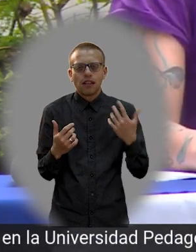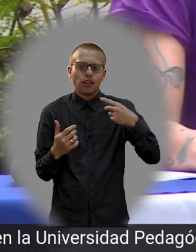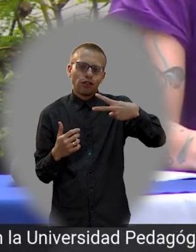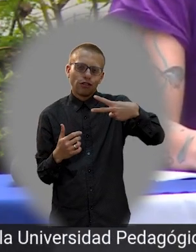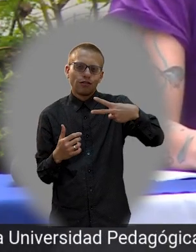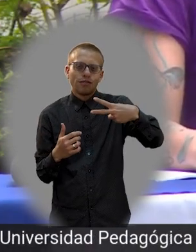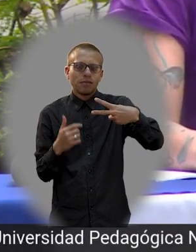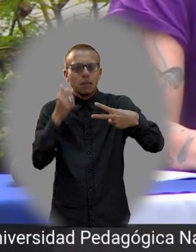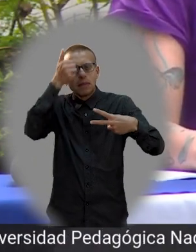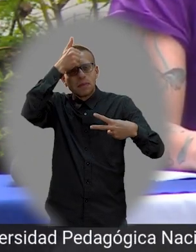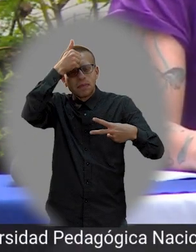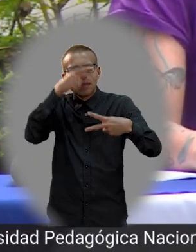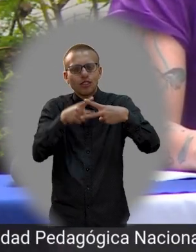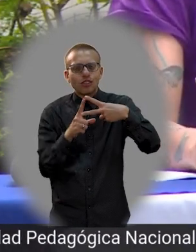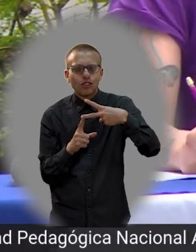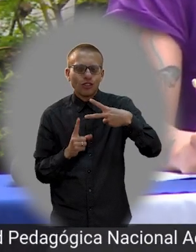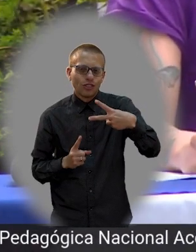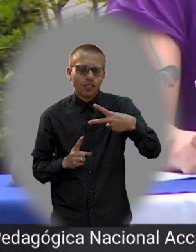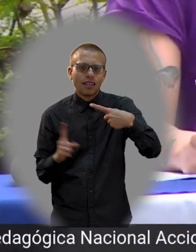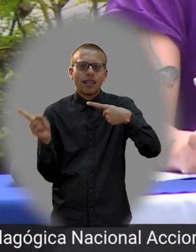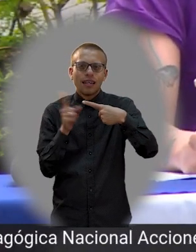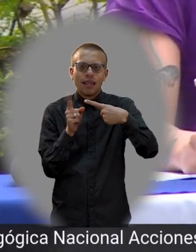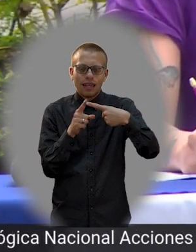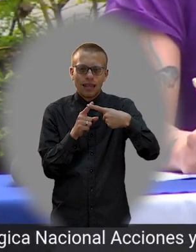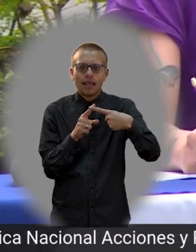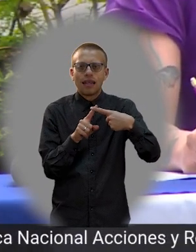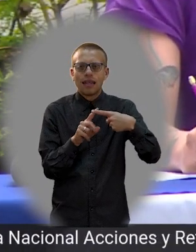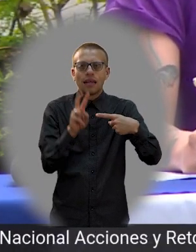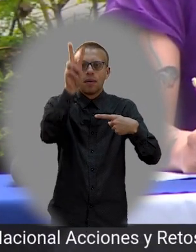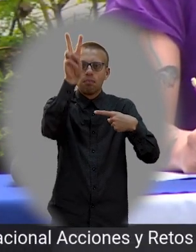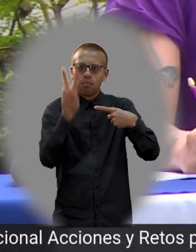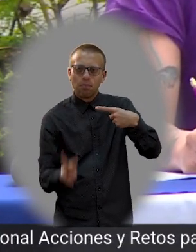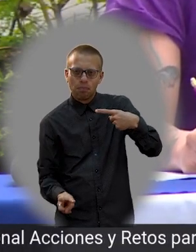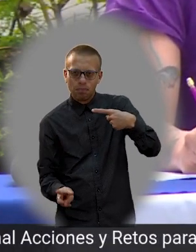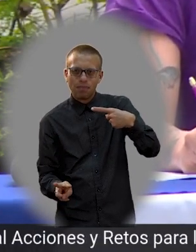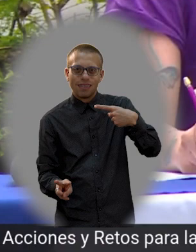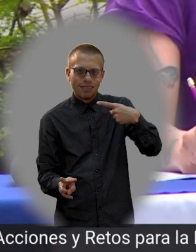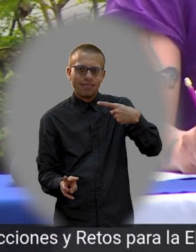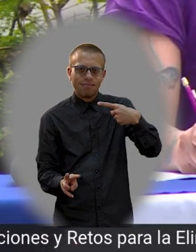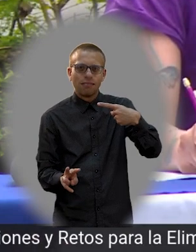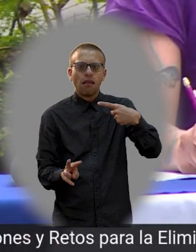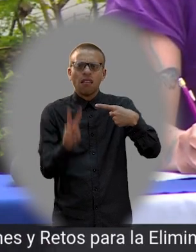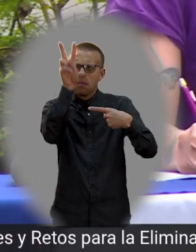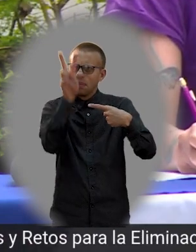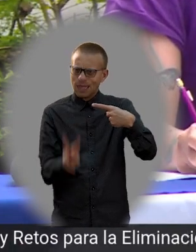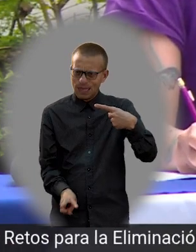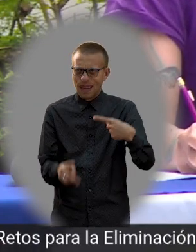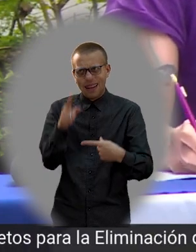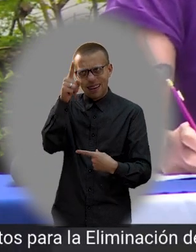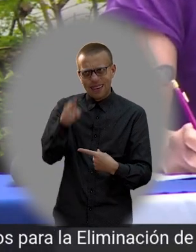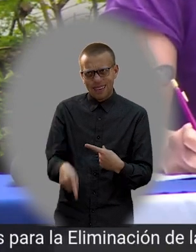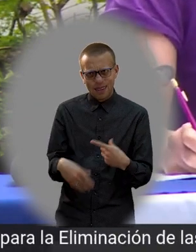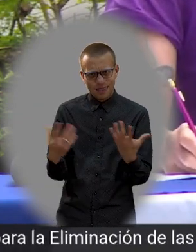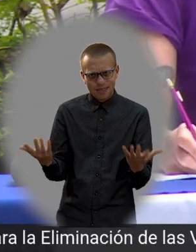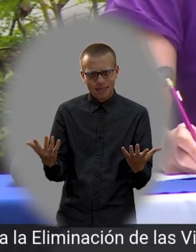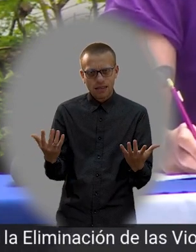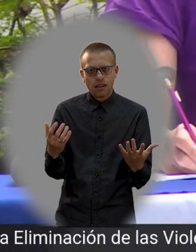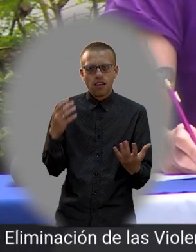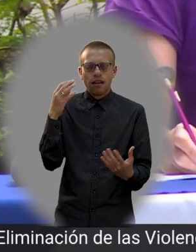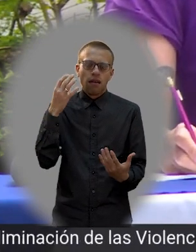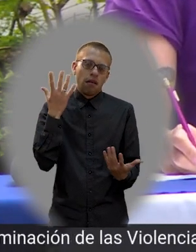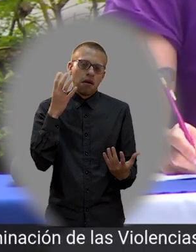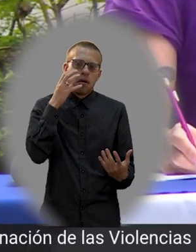ejes. Un eje que ella llama vertical, que es en el que el agresor se enfrenta a